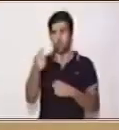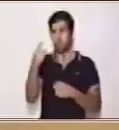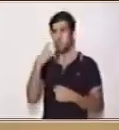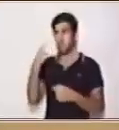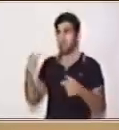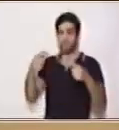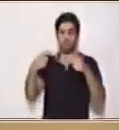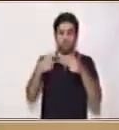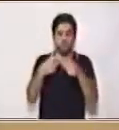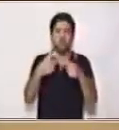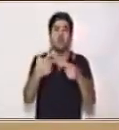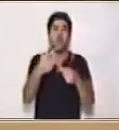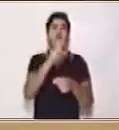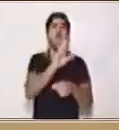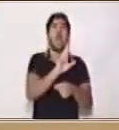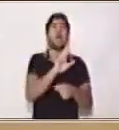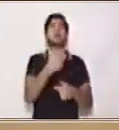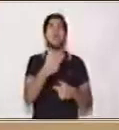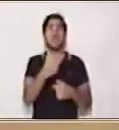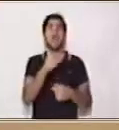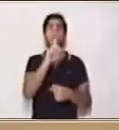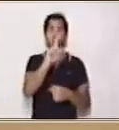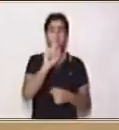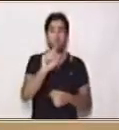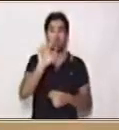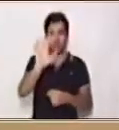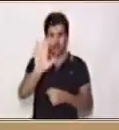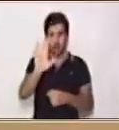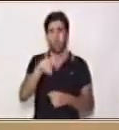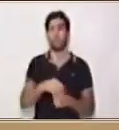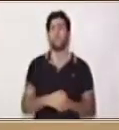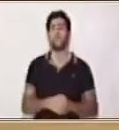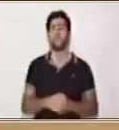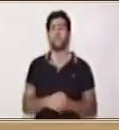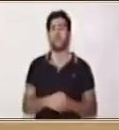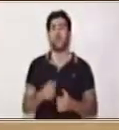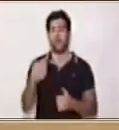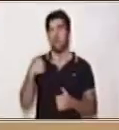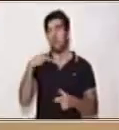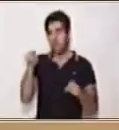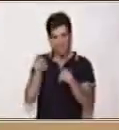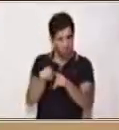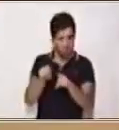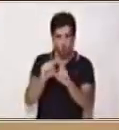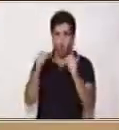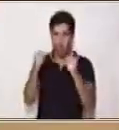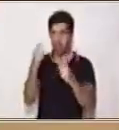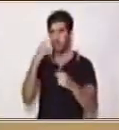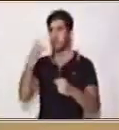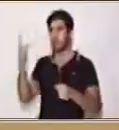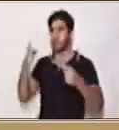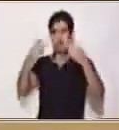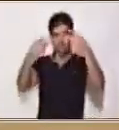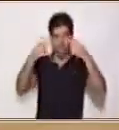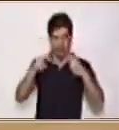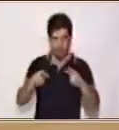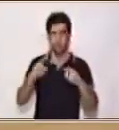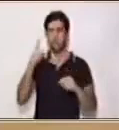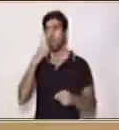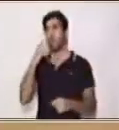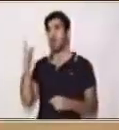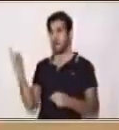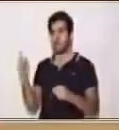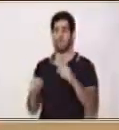menor nos dicen que tiene un radio de 1.5 metros. Realizamos la misma operación, sustituimos este valor en la